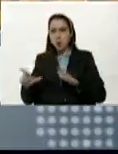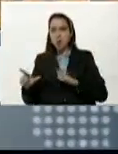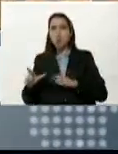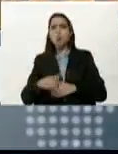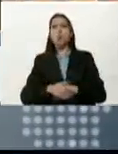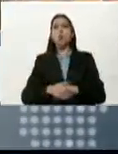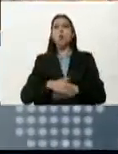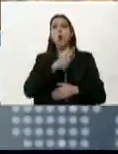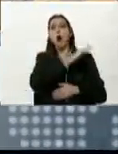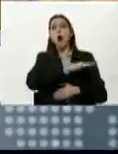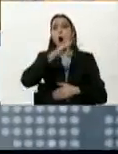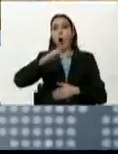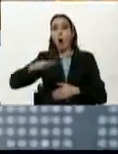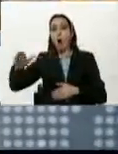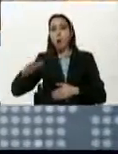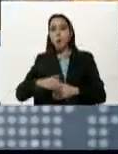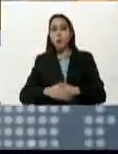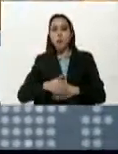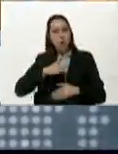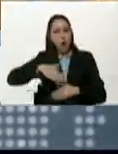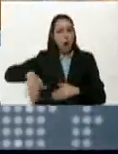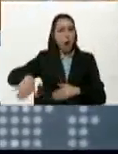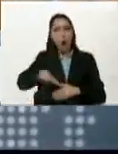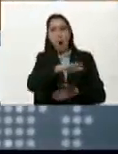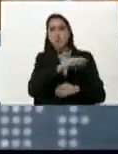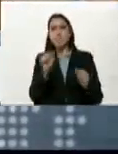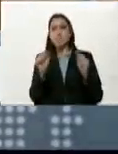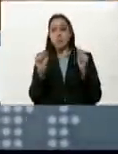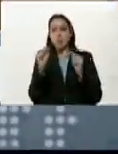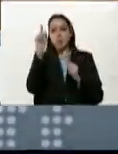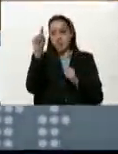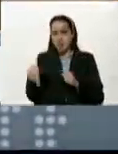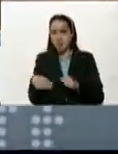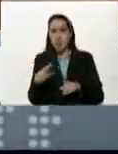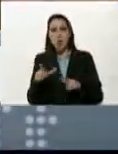a las montañas y al valle de mérida